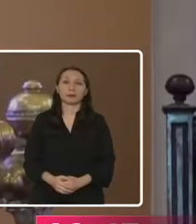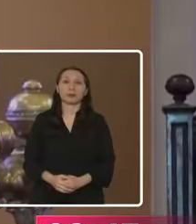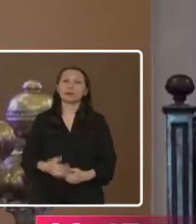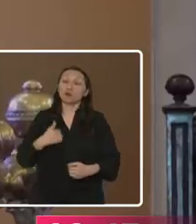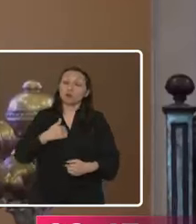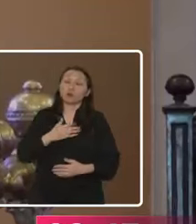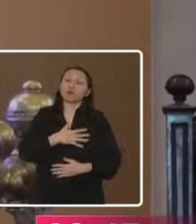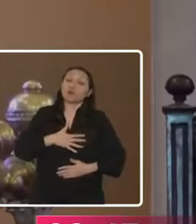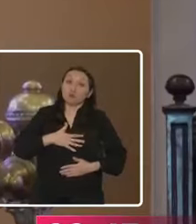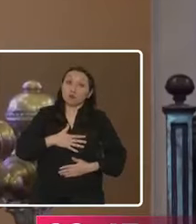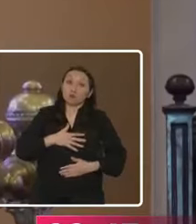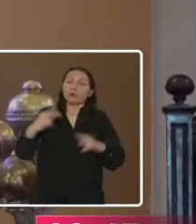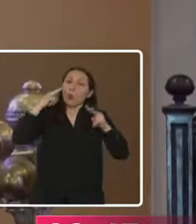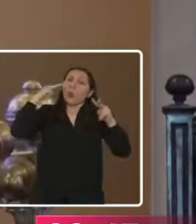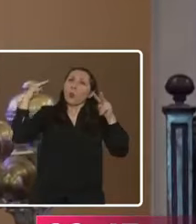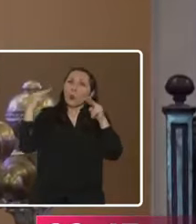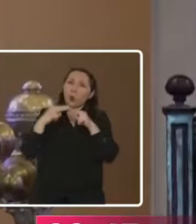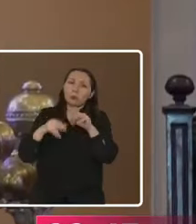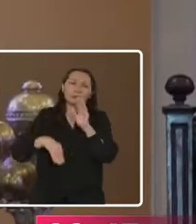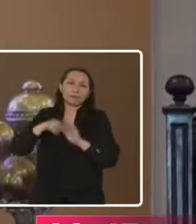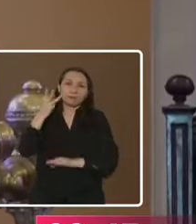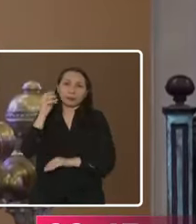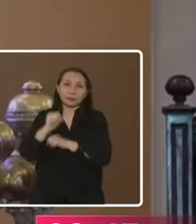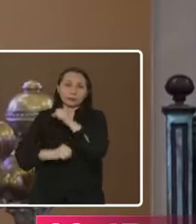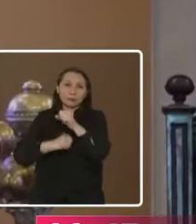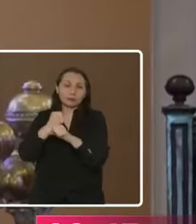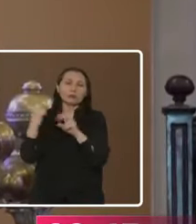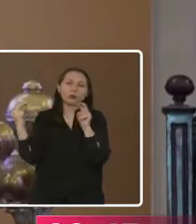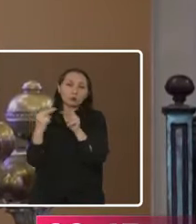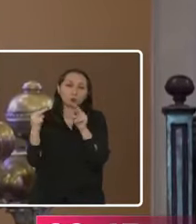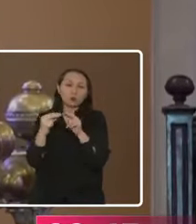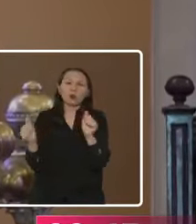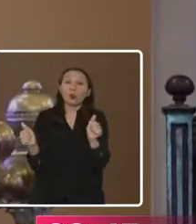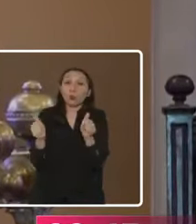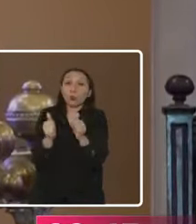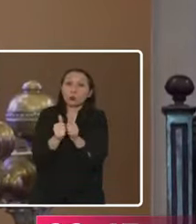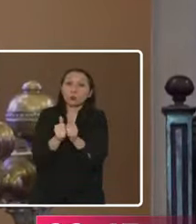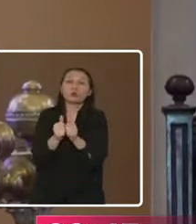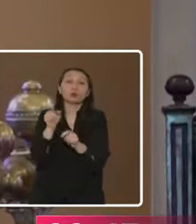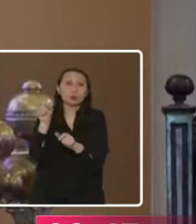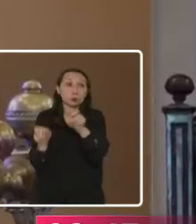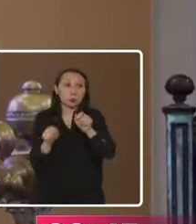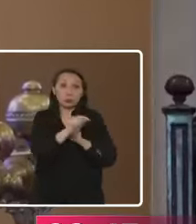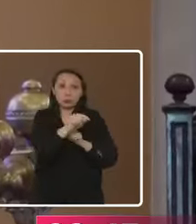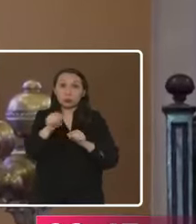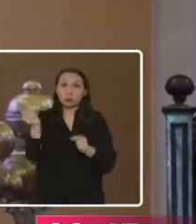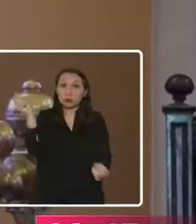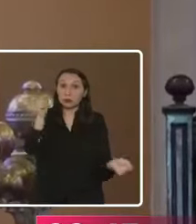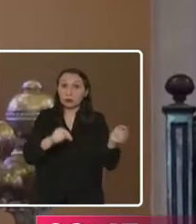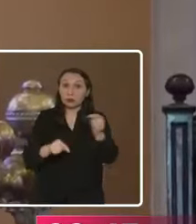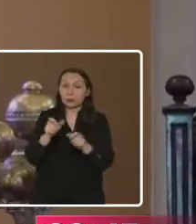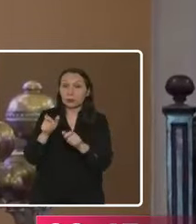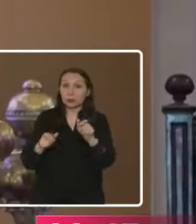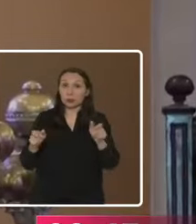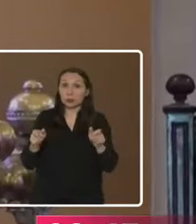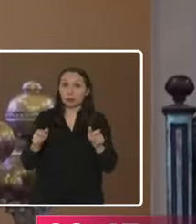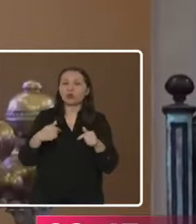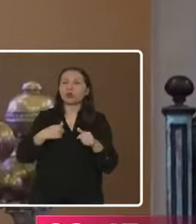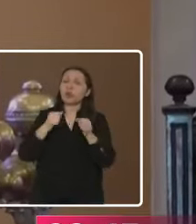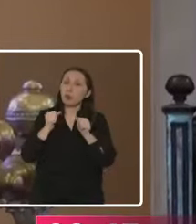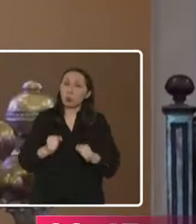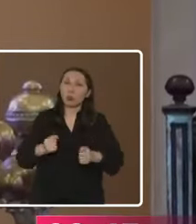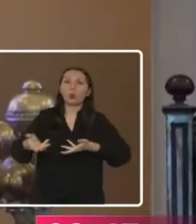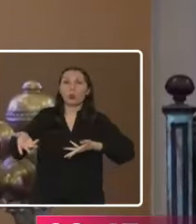tuve el privilegio de conocerlo por más de 30 años y junto a muchos aquí, de los aquí presentes,